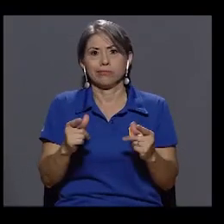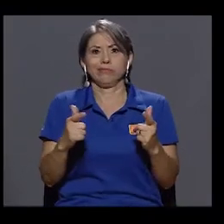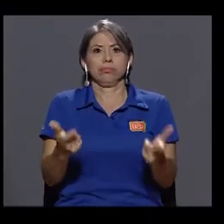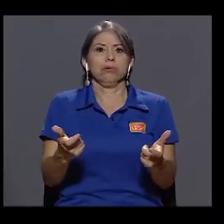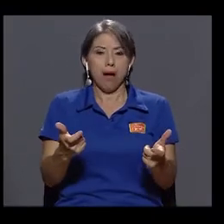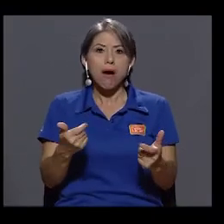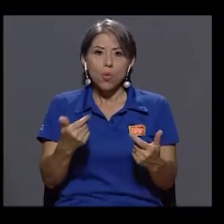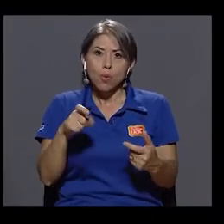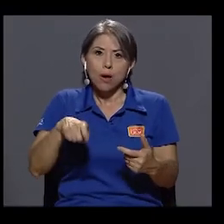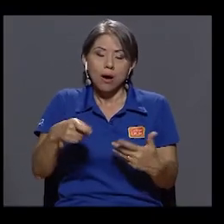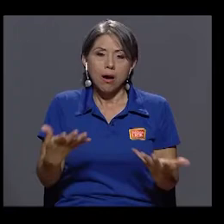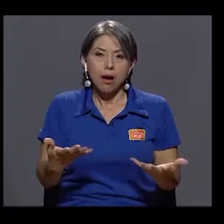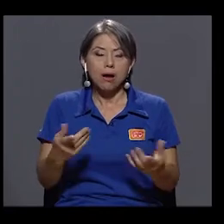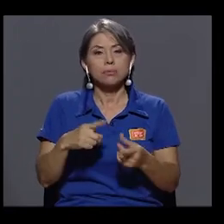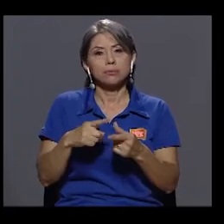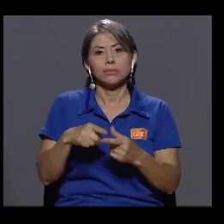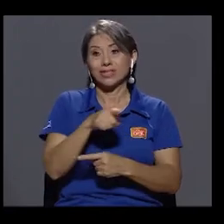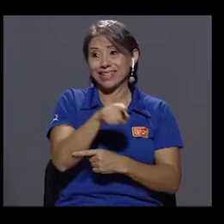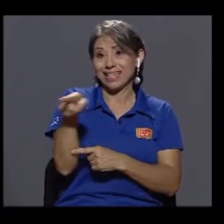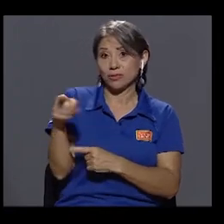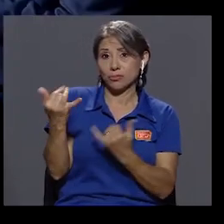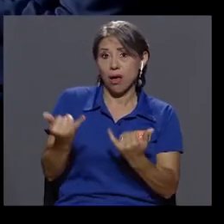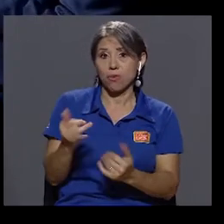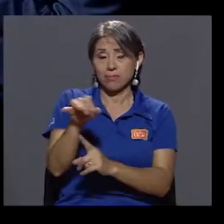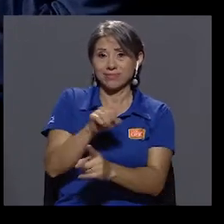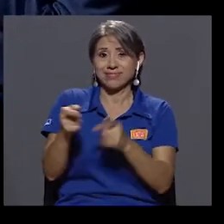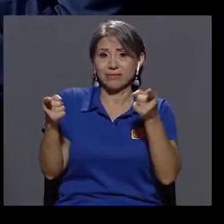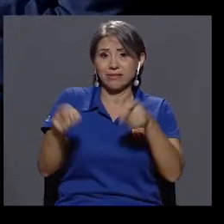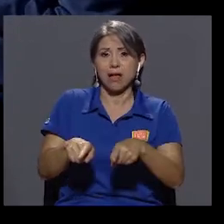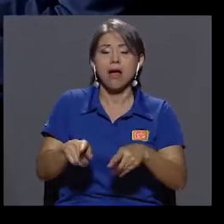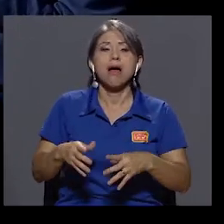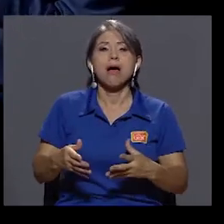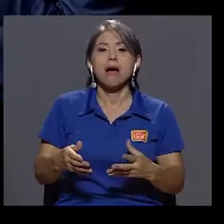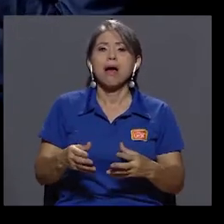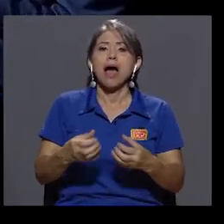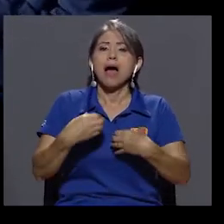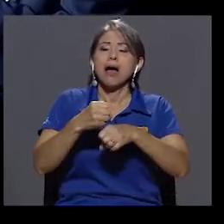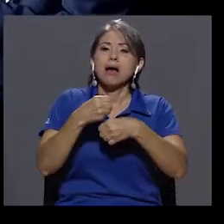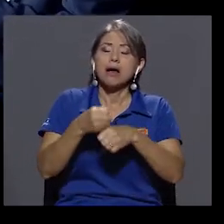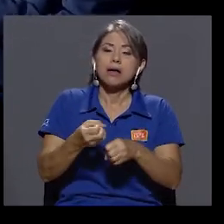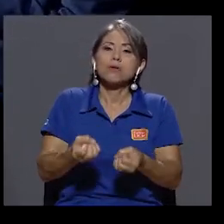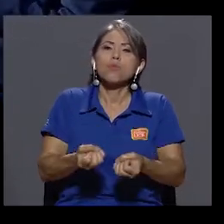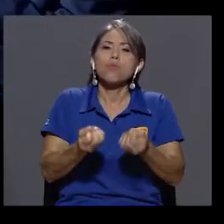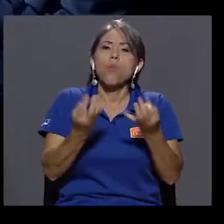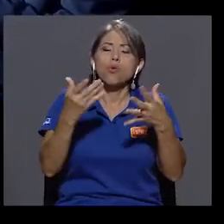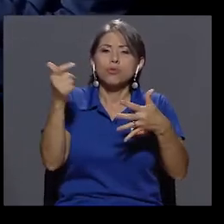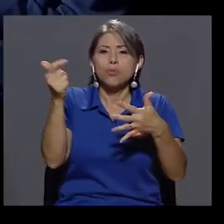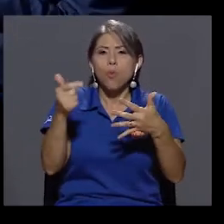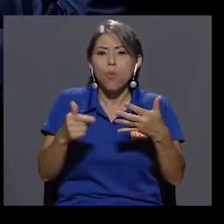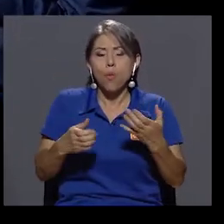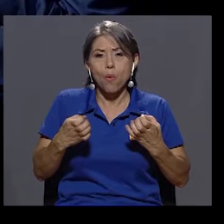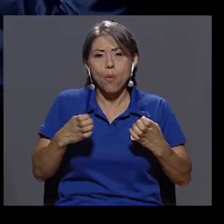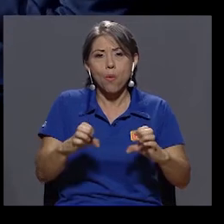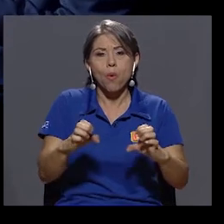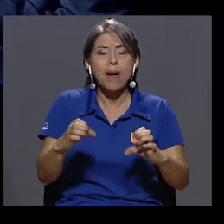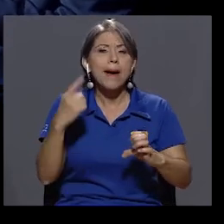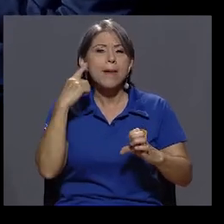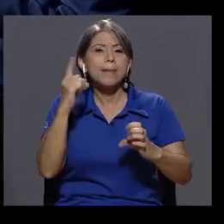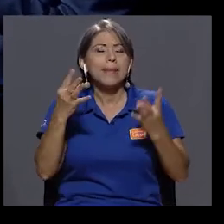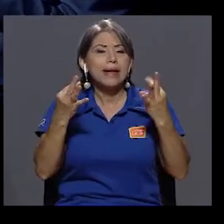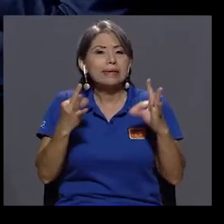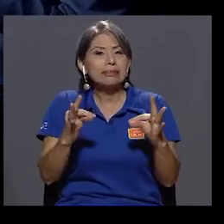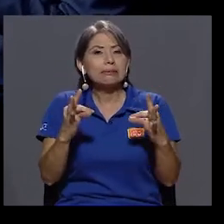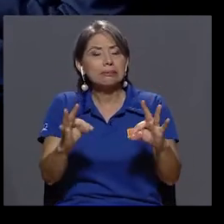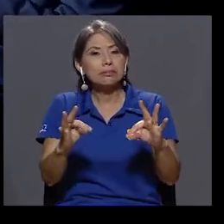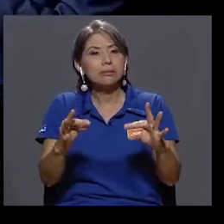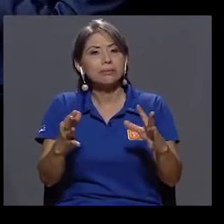entonces ellos están en esa coyuntura de hacer muchas estas estrategias para tratar de